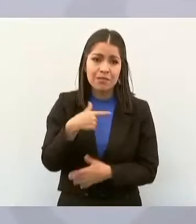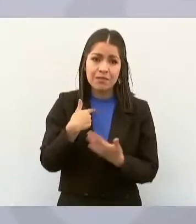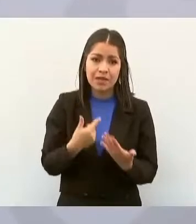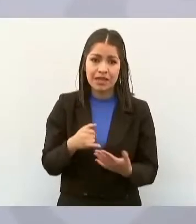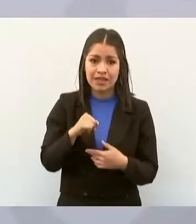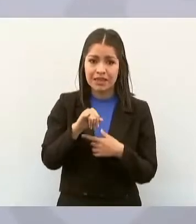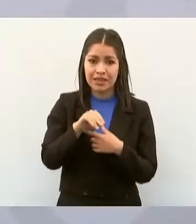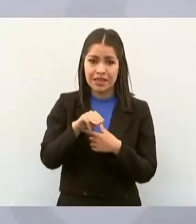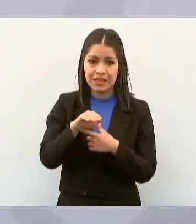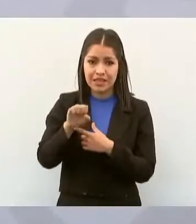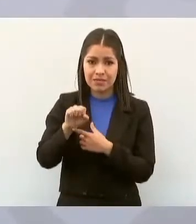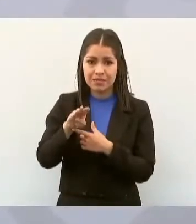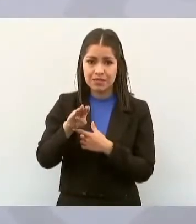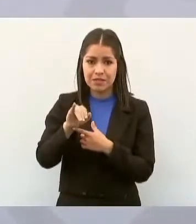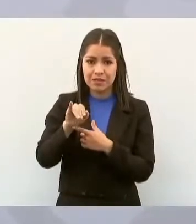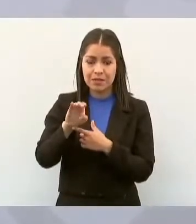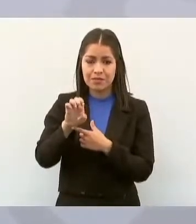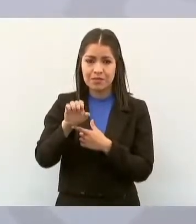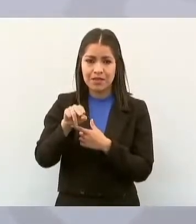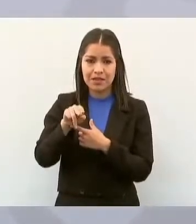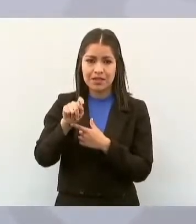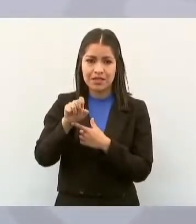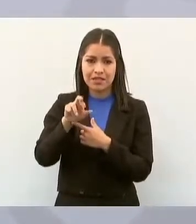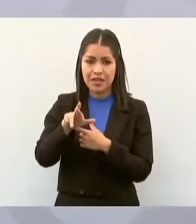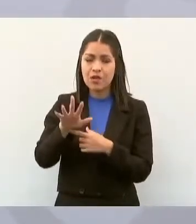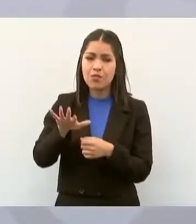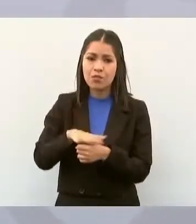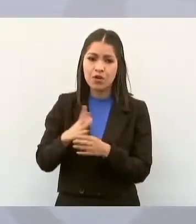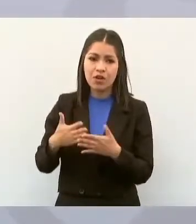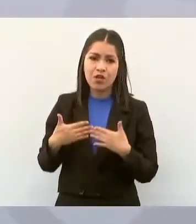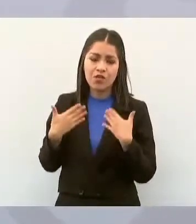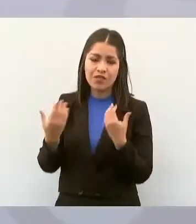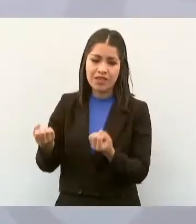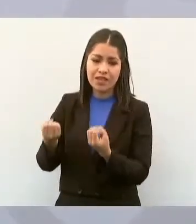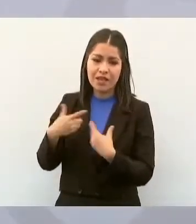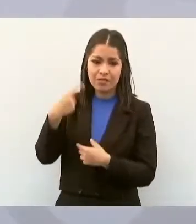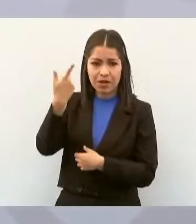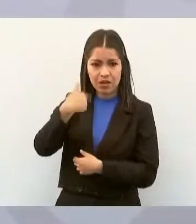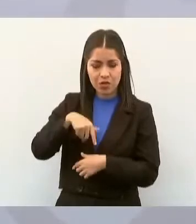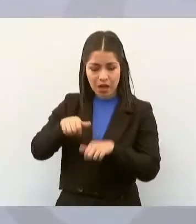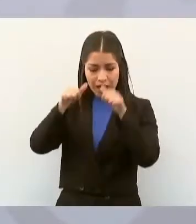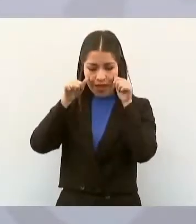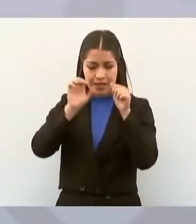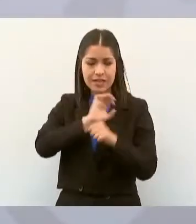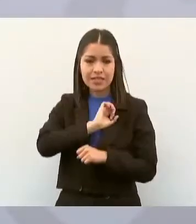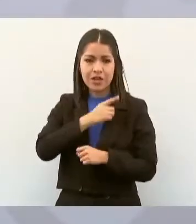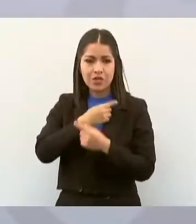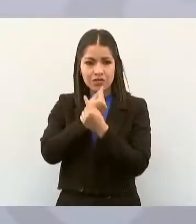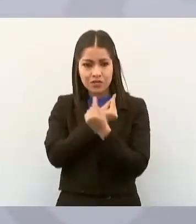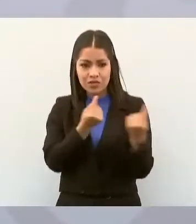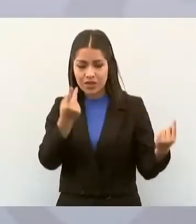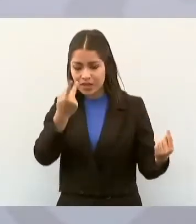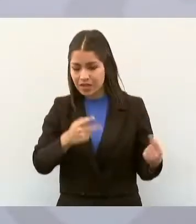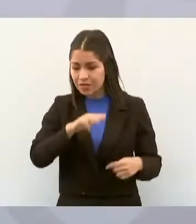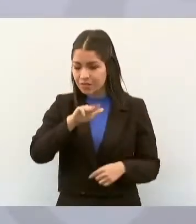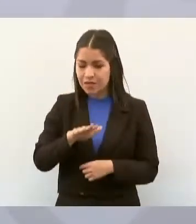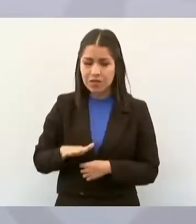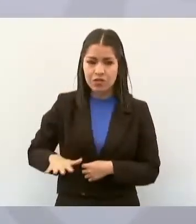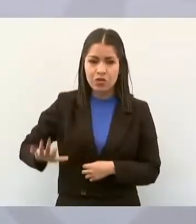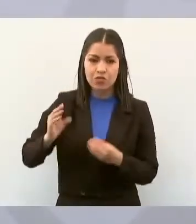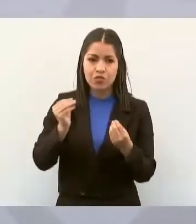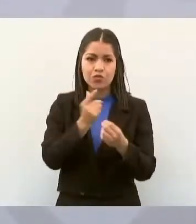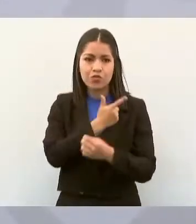IMSS Bienestar por confiarme la salud de la población infantil de Michoacán. Con gusto